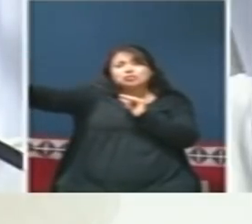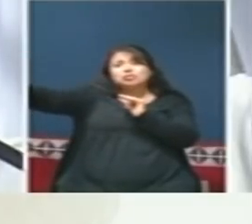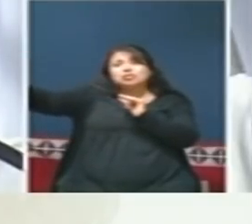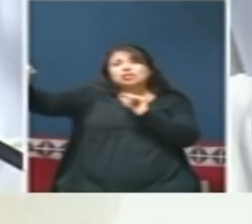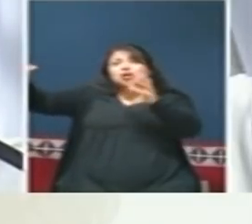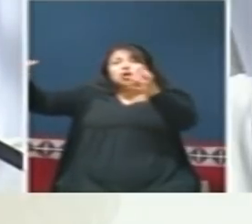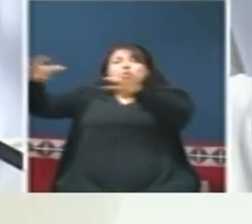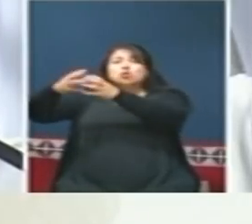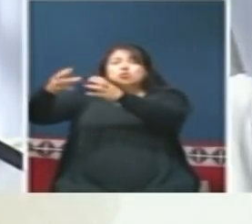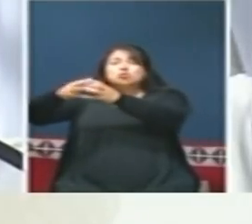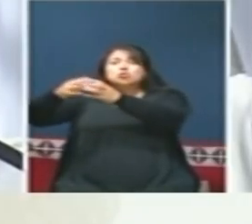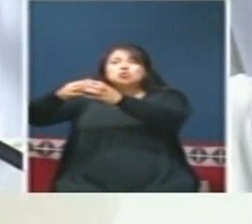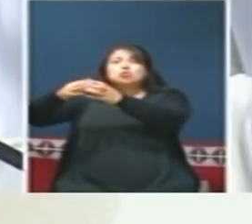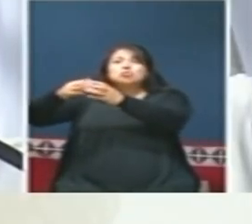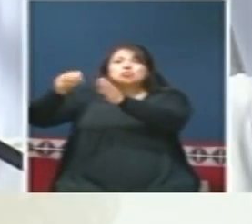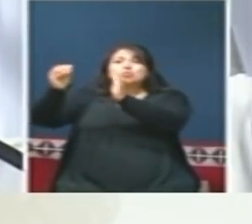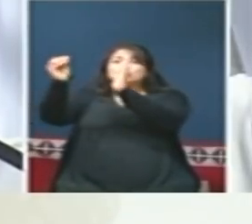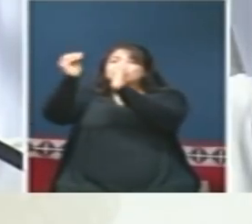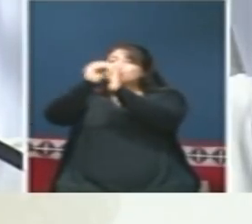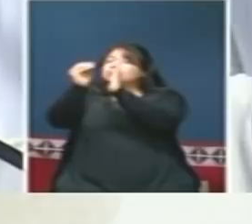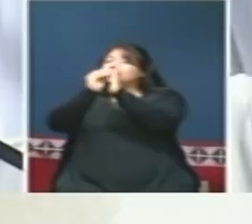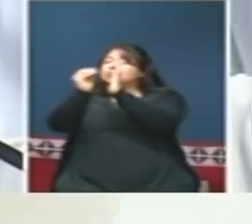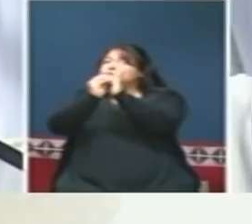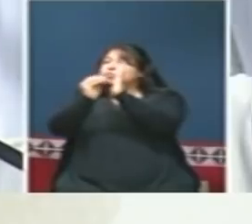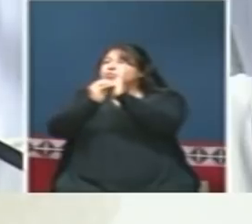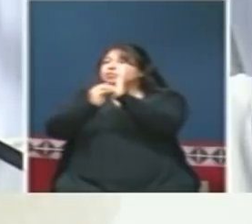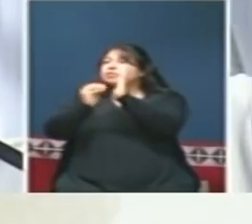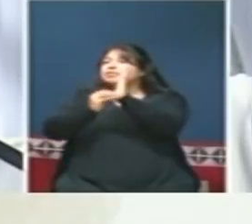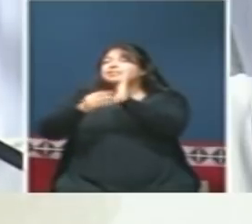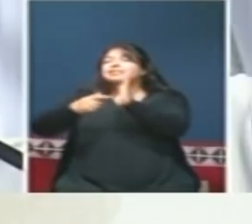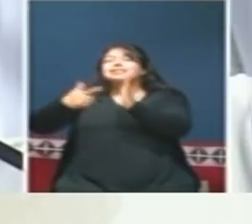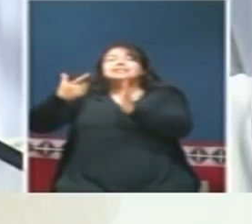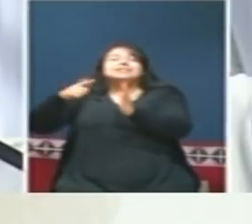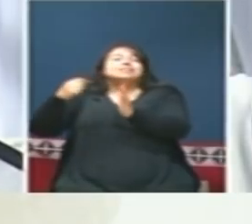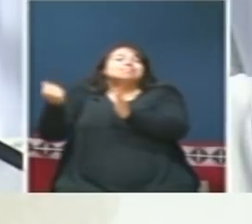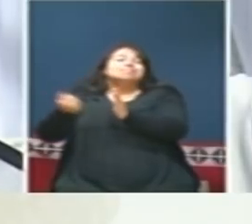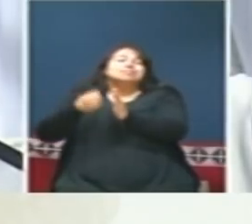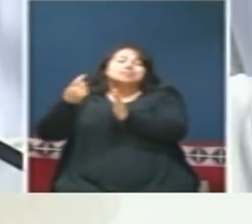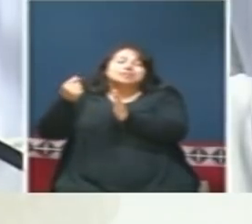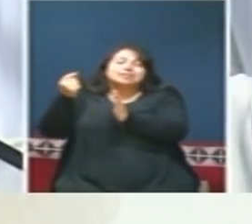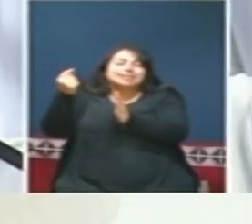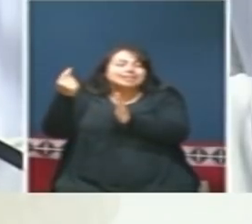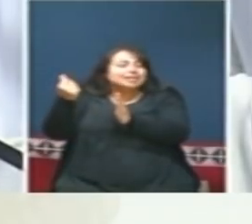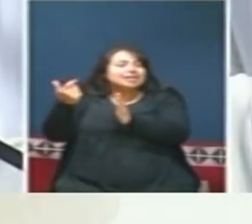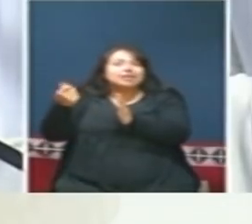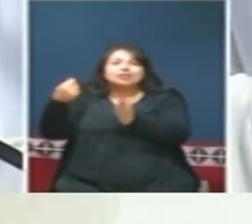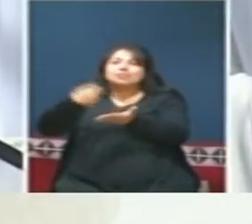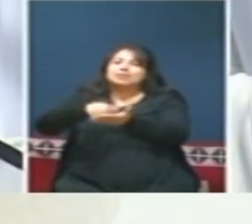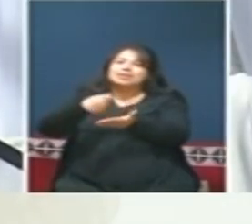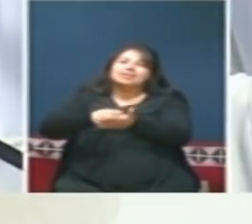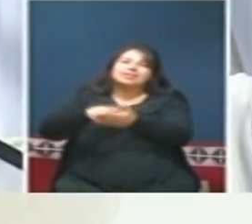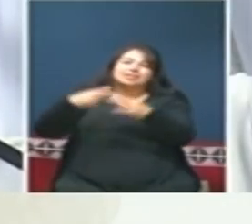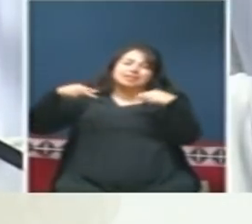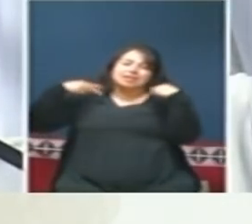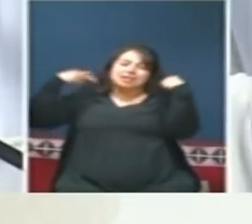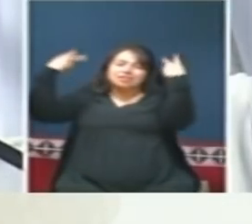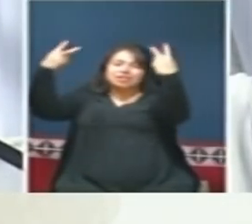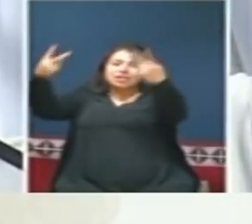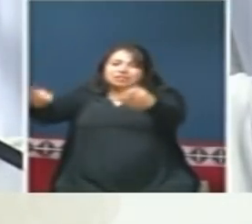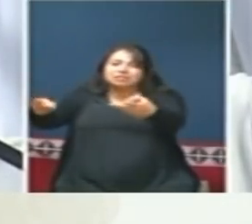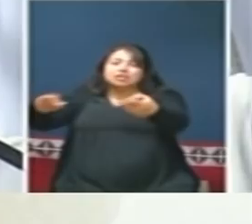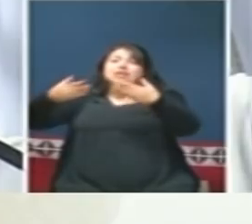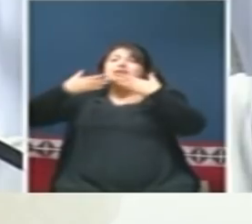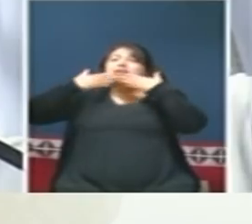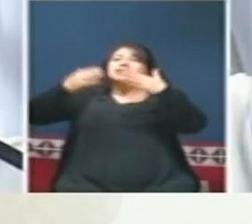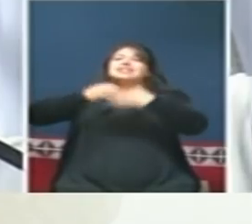que se habían anotado finalmente tuvieron que desistir porque no podían pagar el transporte. A ellos le damos un gracias